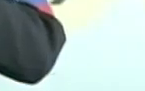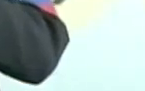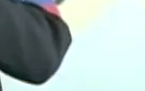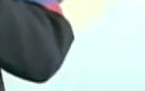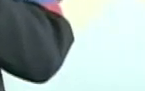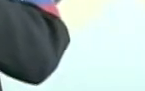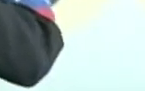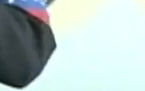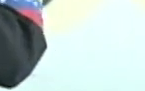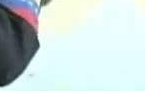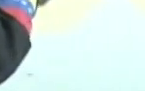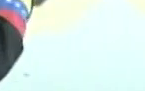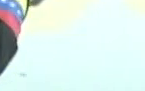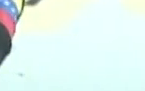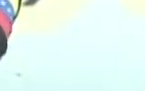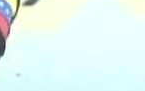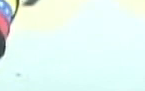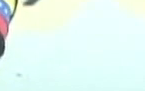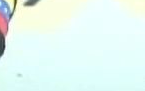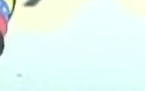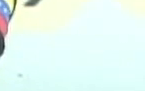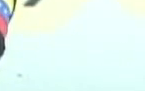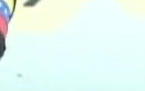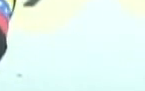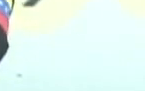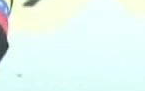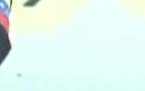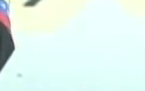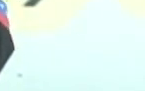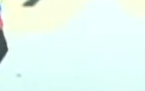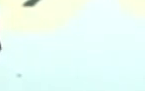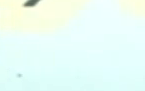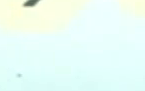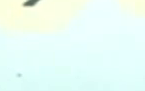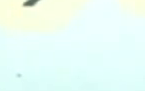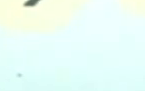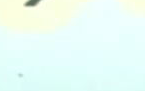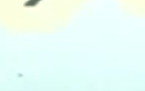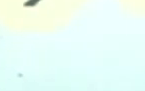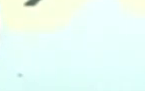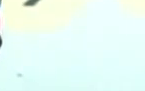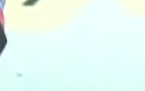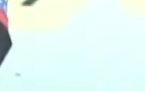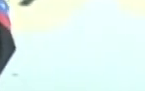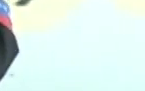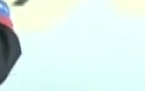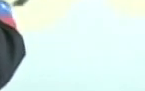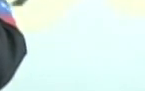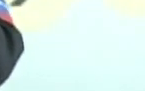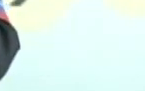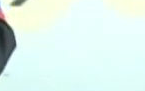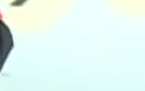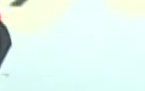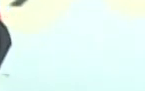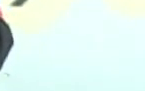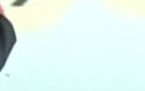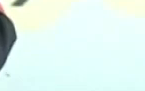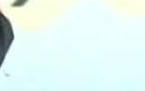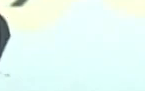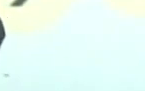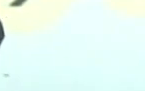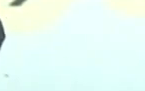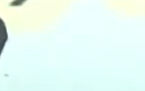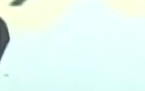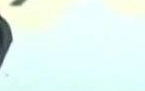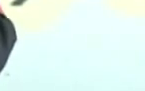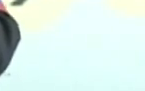Washington, y que se habían convertido, con sus excepciones siempre, pero en su concepción